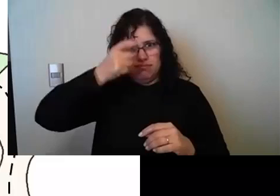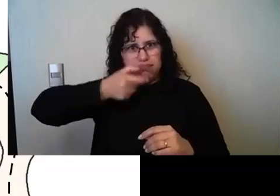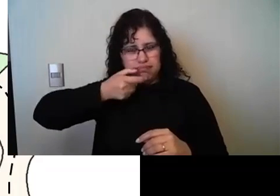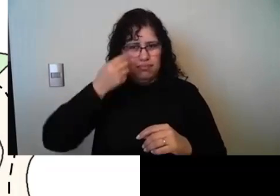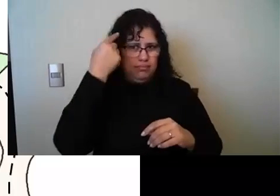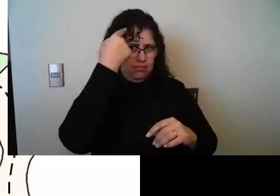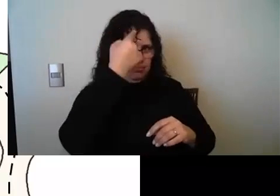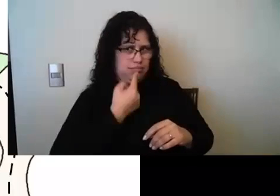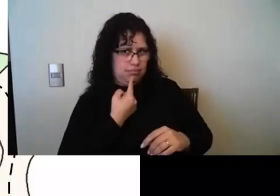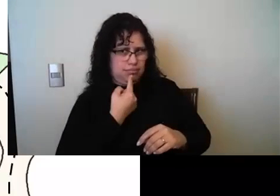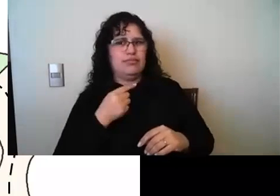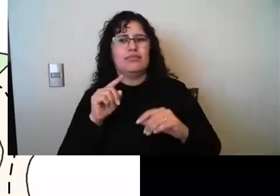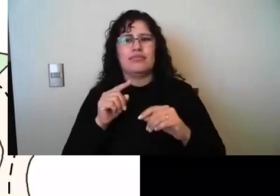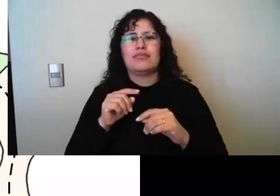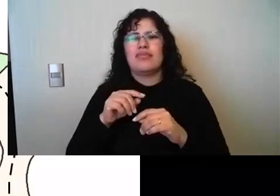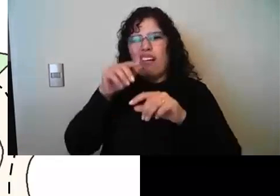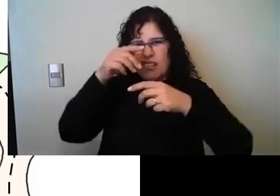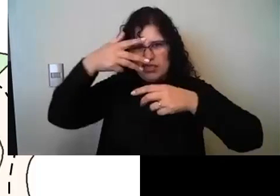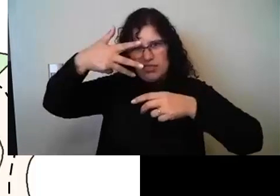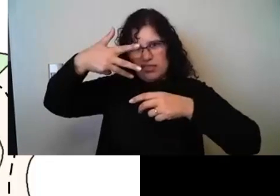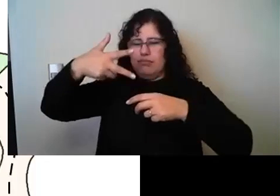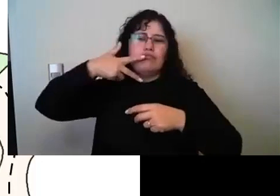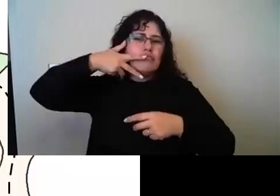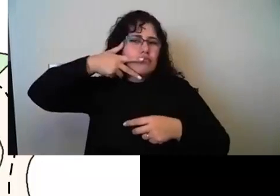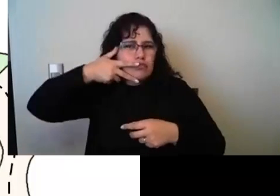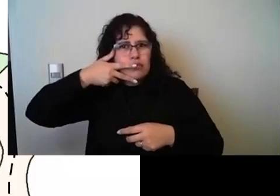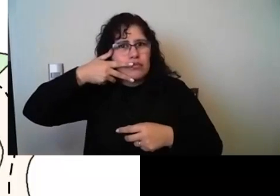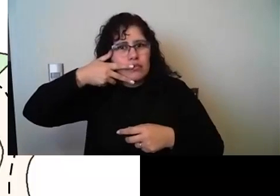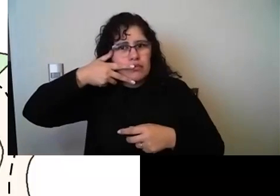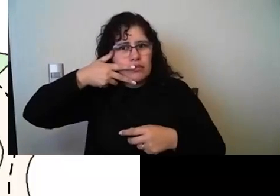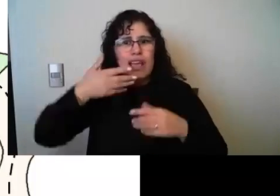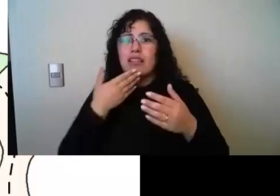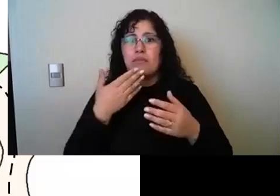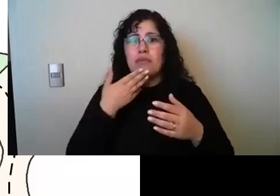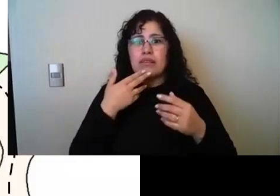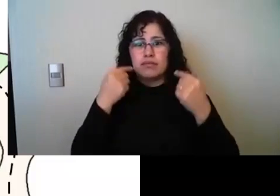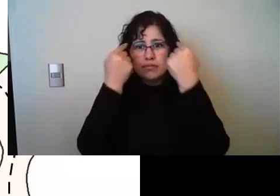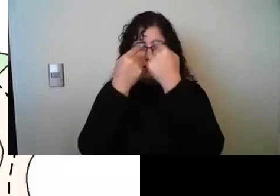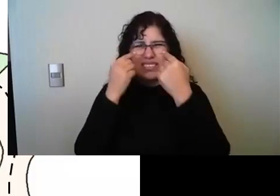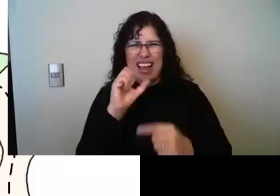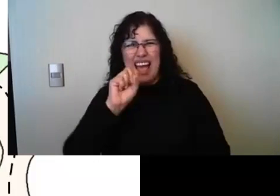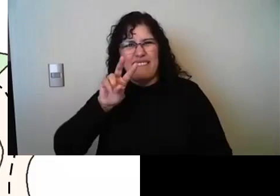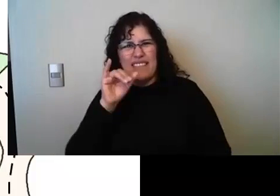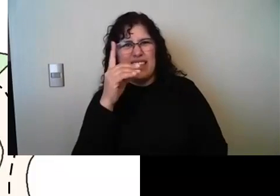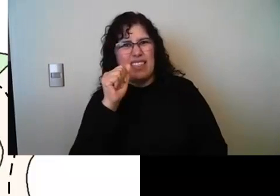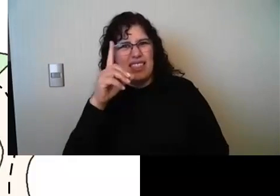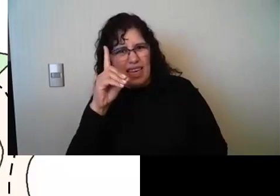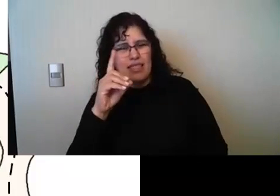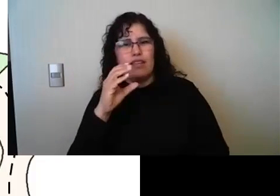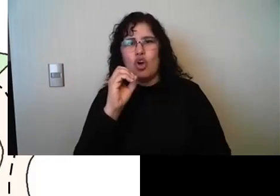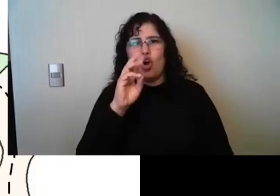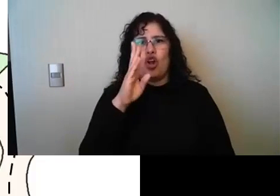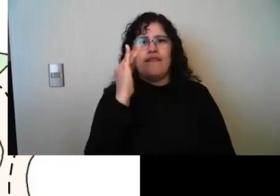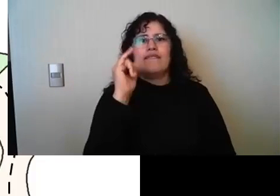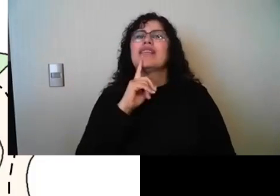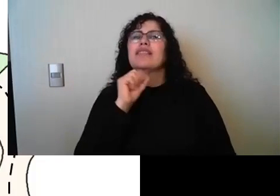oftálmica, maxilar y mandibular. Y recuerden que además la cavidad orbitaria, cavidad nasal y cavidad oral. Entonces